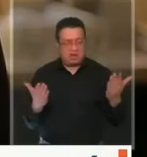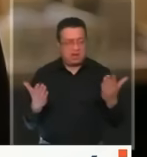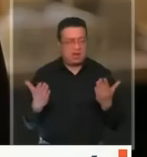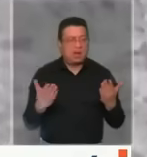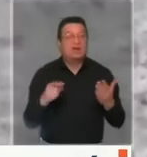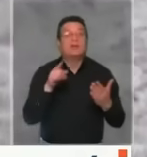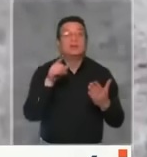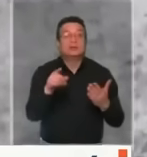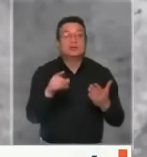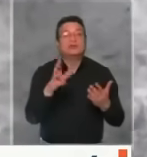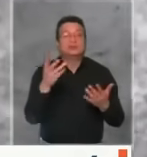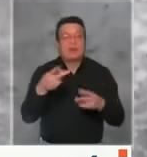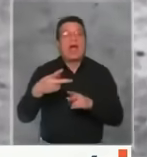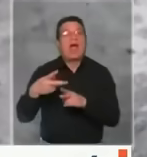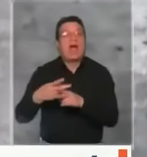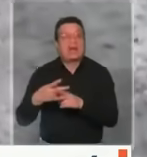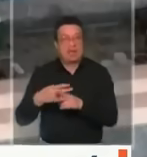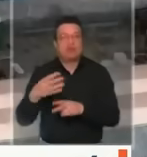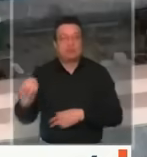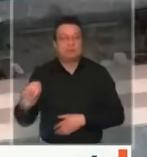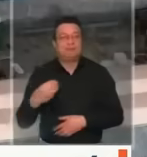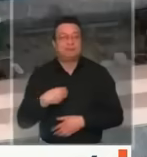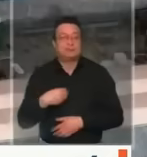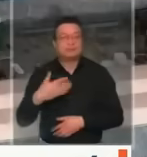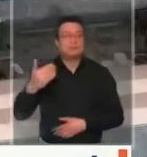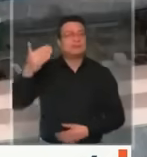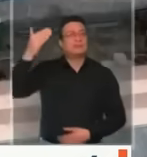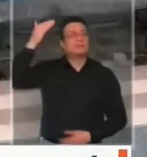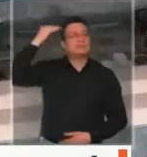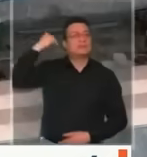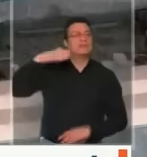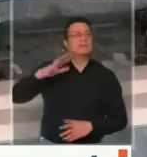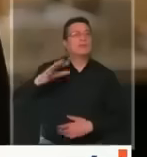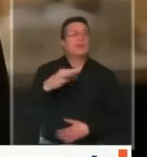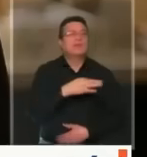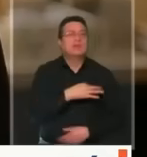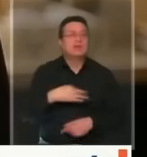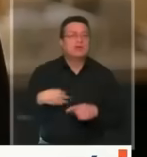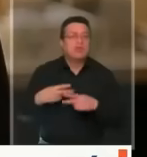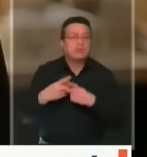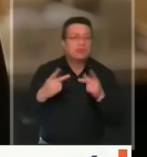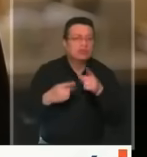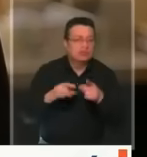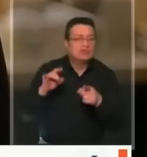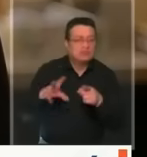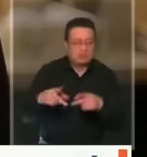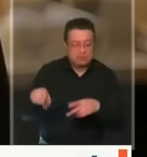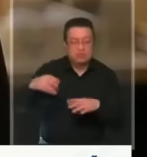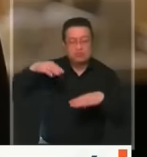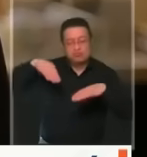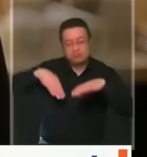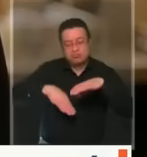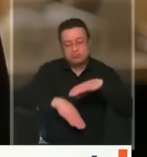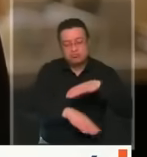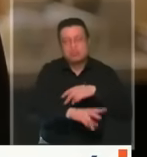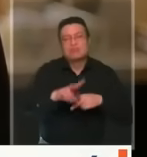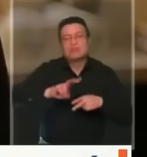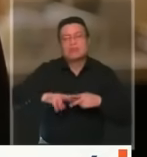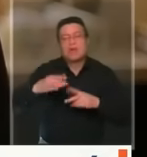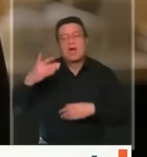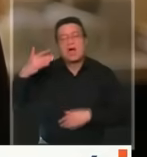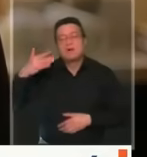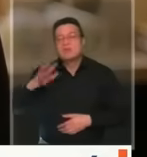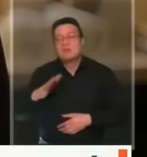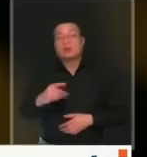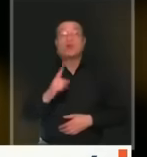que era bajo arriendo. ¿Desde hace cuánto tiempo ustedes creen como Ministerio Público que ese túnel estaba siendo realizado?